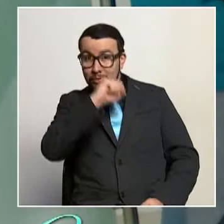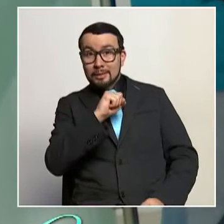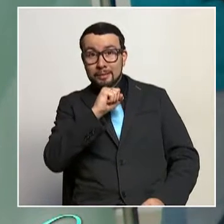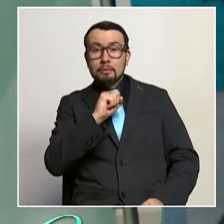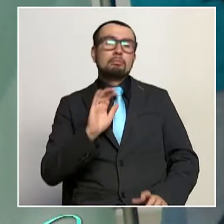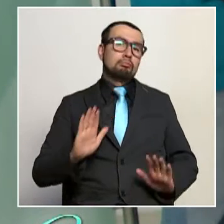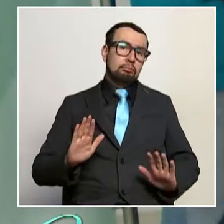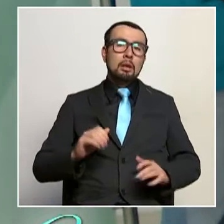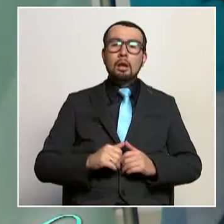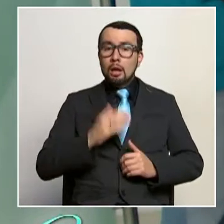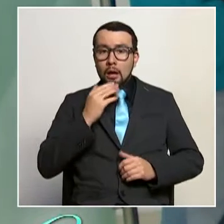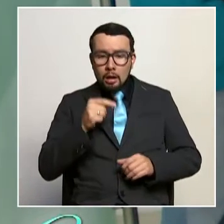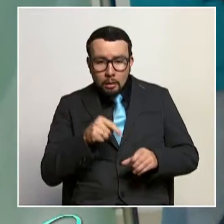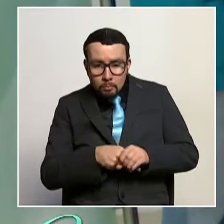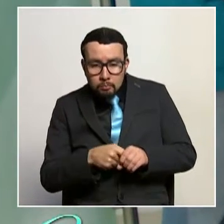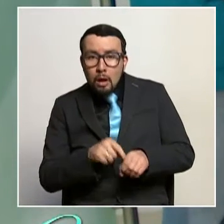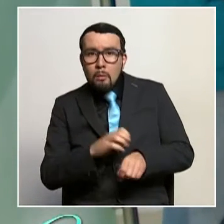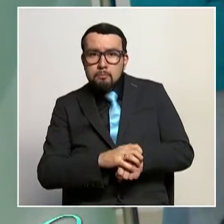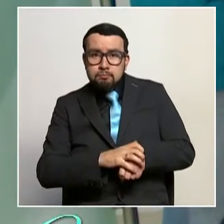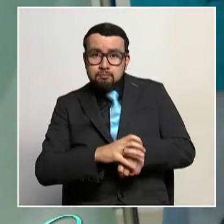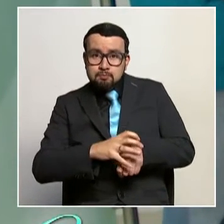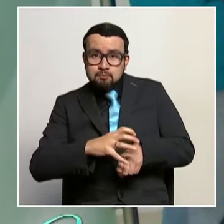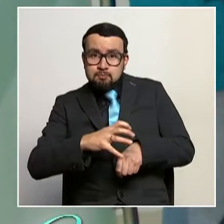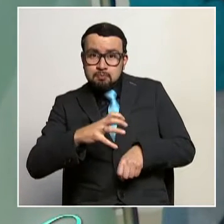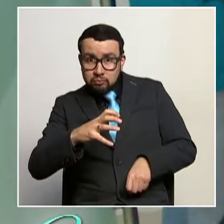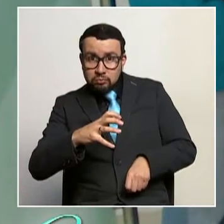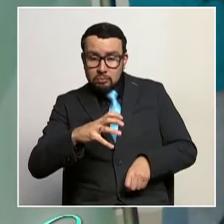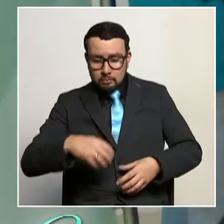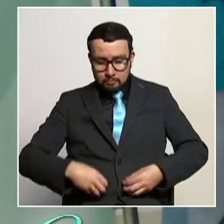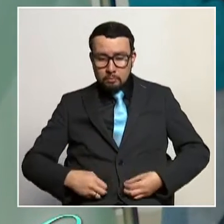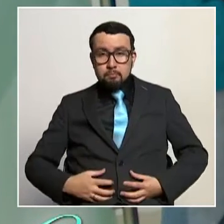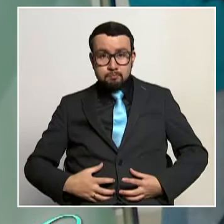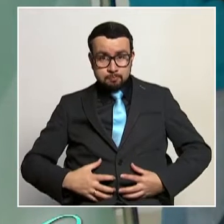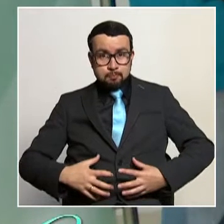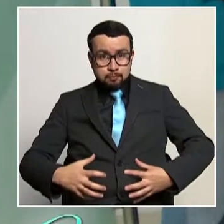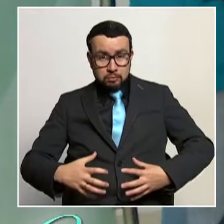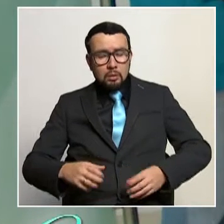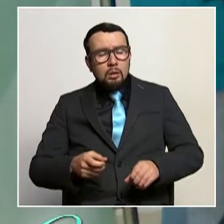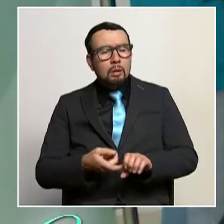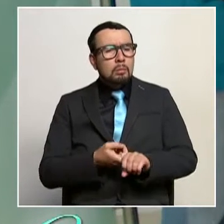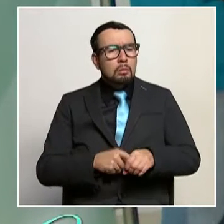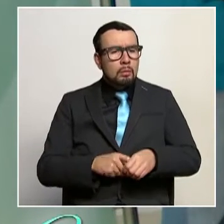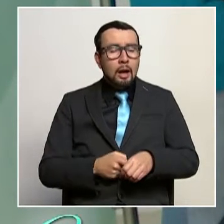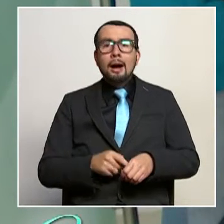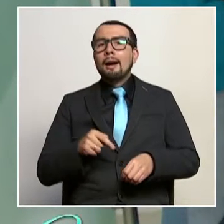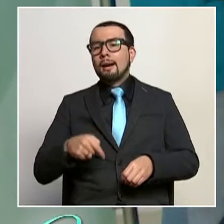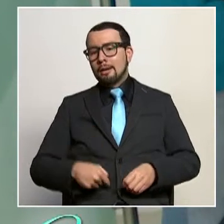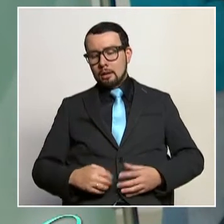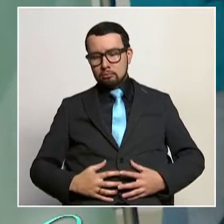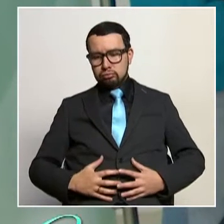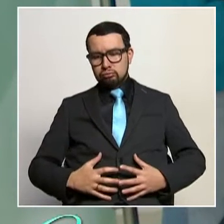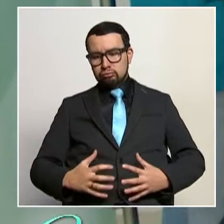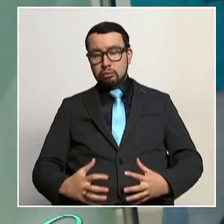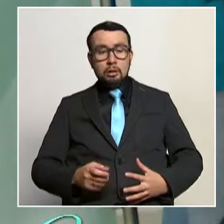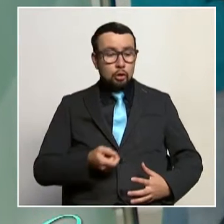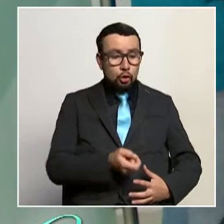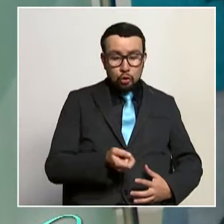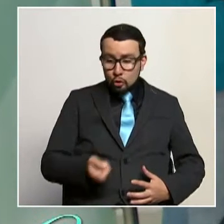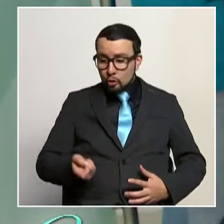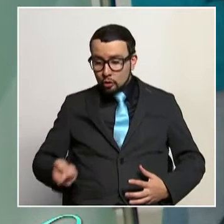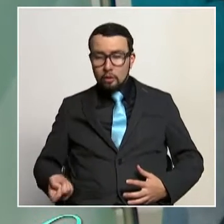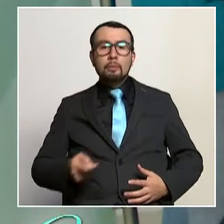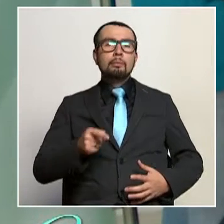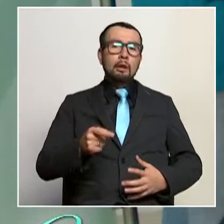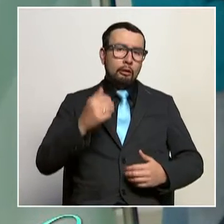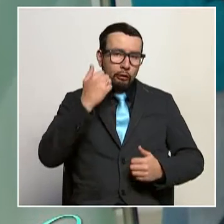fenómeno inflamatorio crónico en el intestino grueso tiene necesariamente que afectar los órganos vecinos, bien sea en el hombre